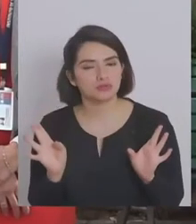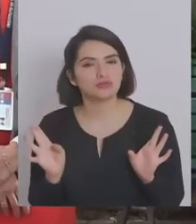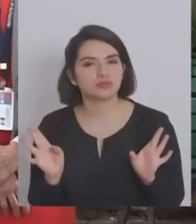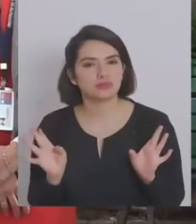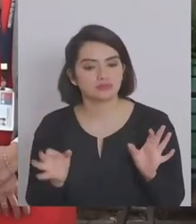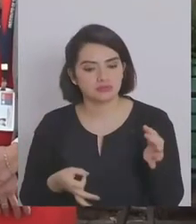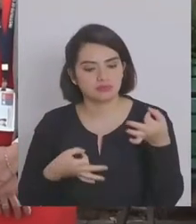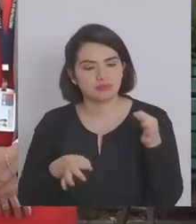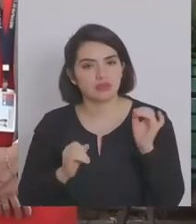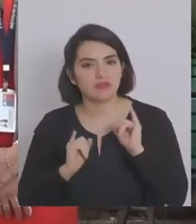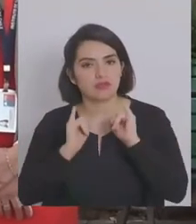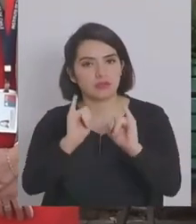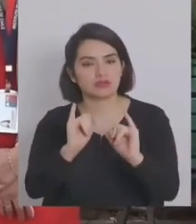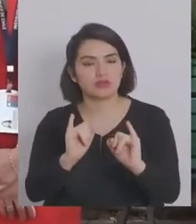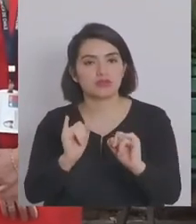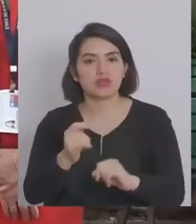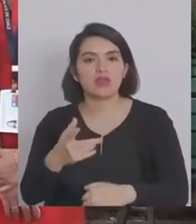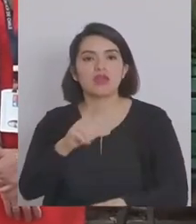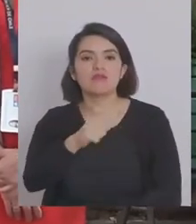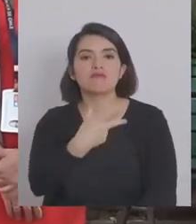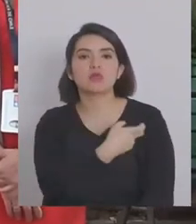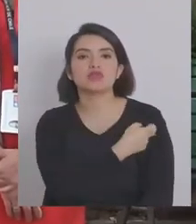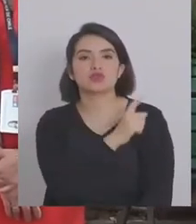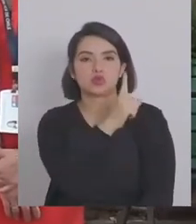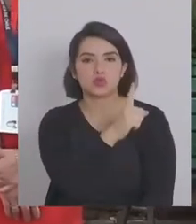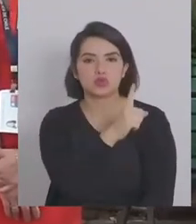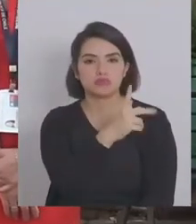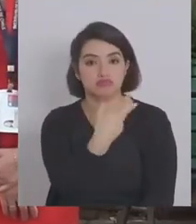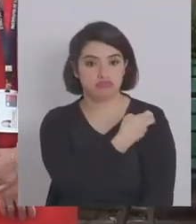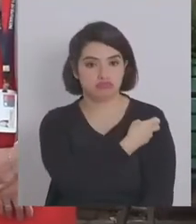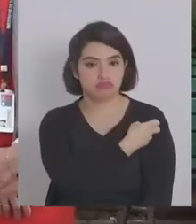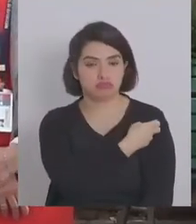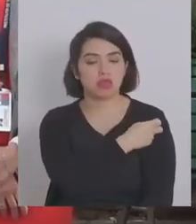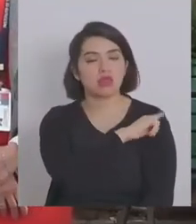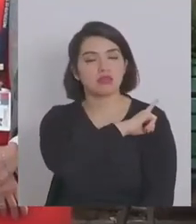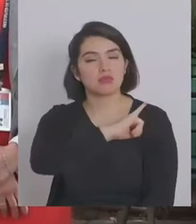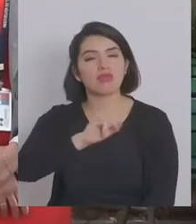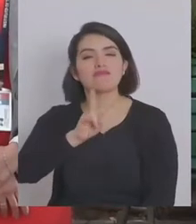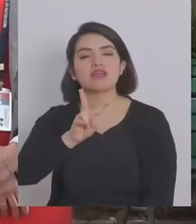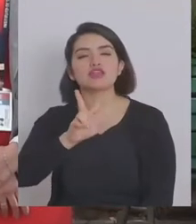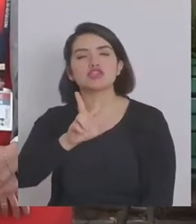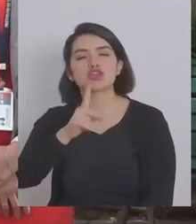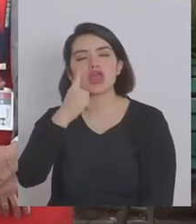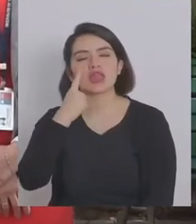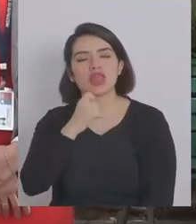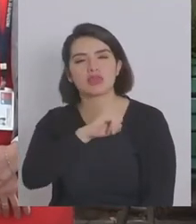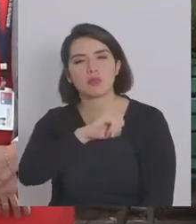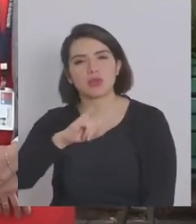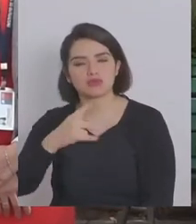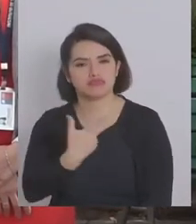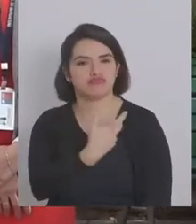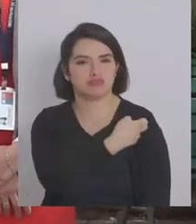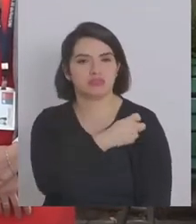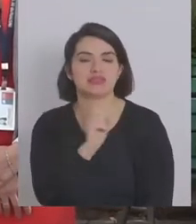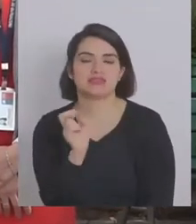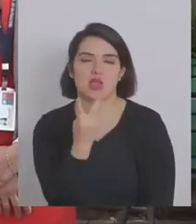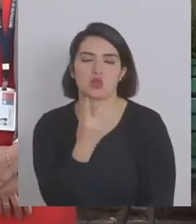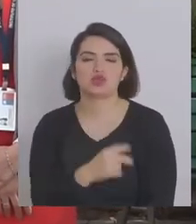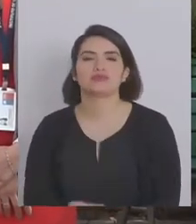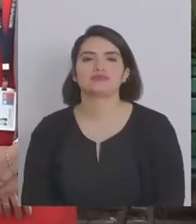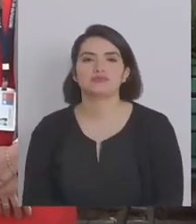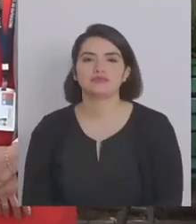que el esquema de vacunación debe ser entre el día 1 y el día 28. Esa es la primera dosis y segunda dosis. Y respecto al tema de la